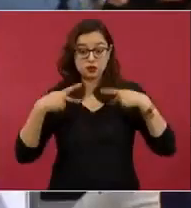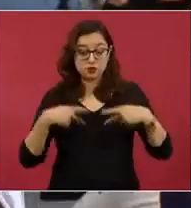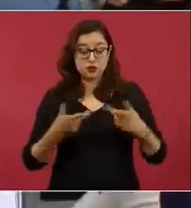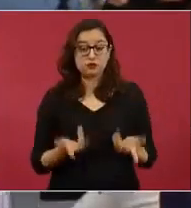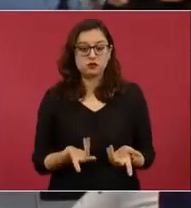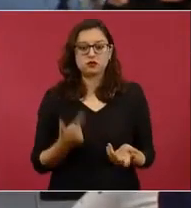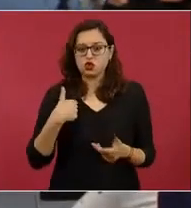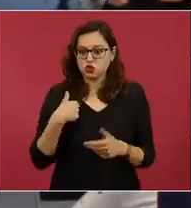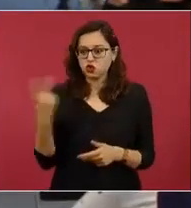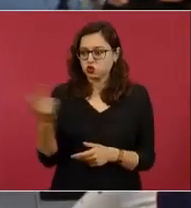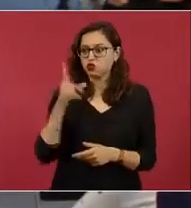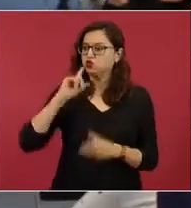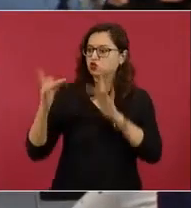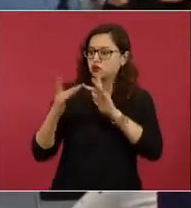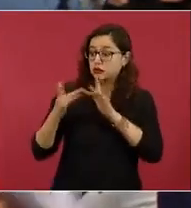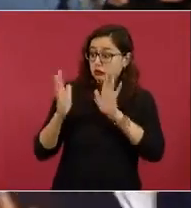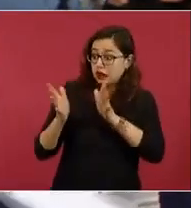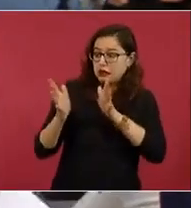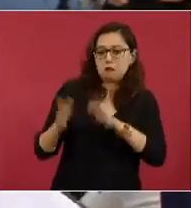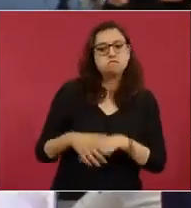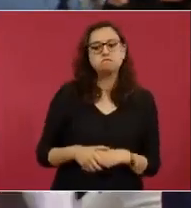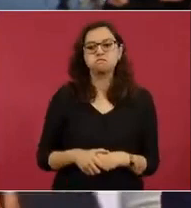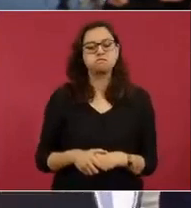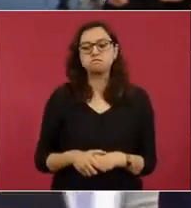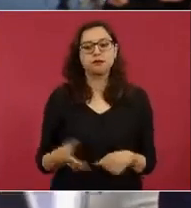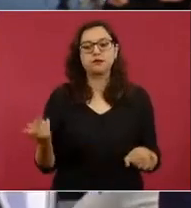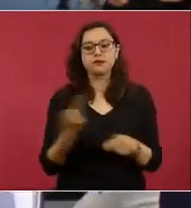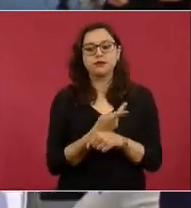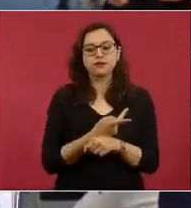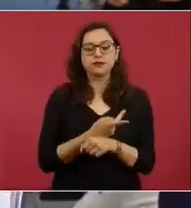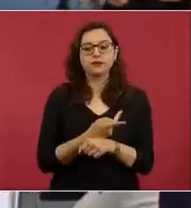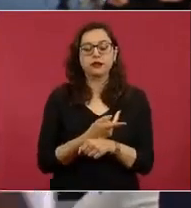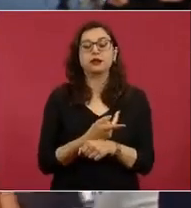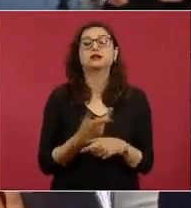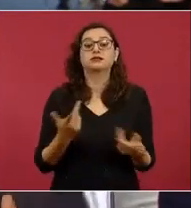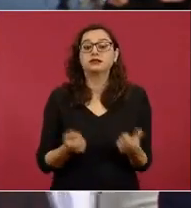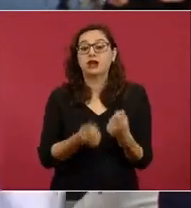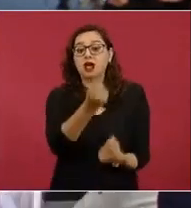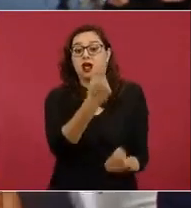Contacto constante con ellas. Desafortunadamente hubo grupos, yo se lo comentaba en octubre, presidente,